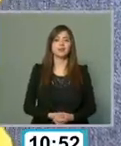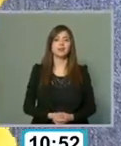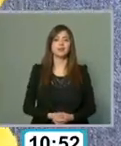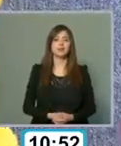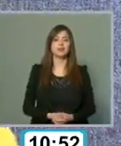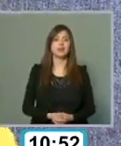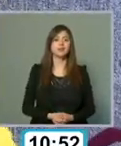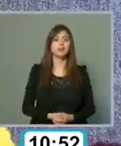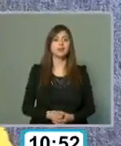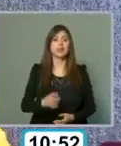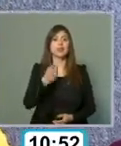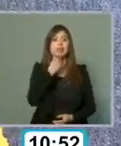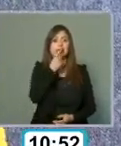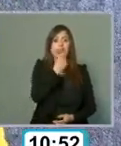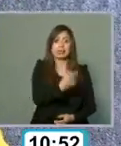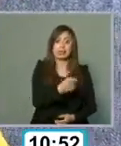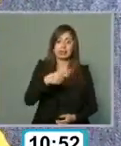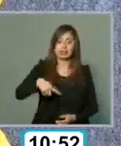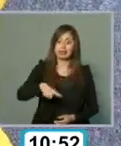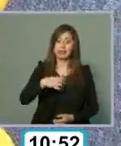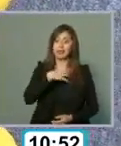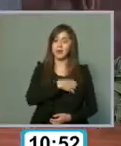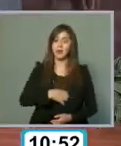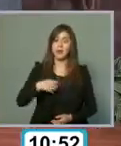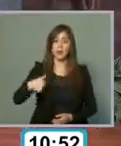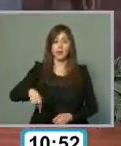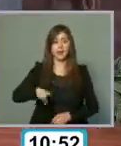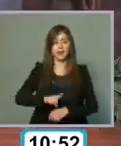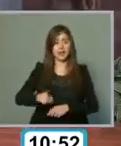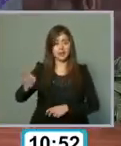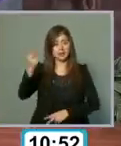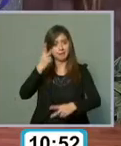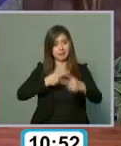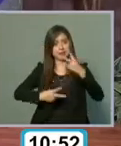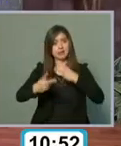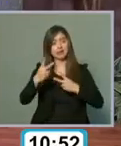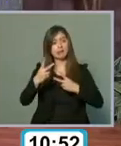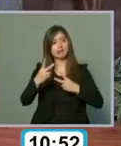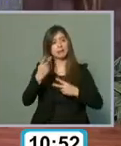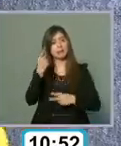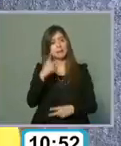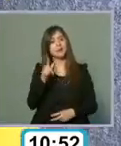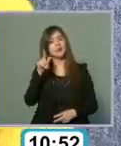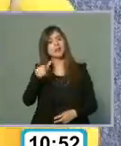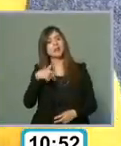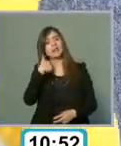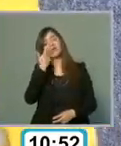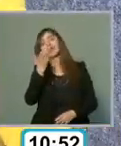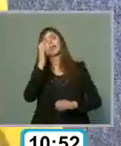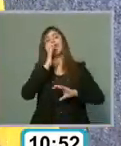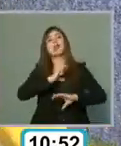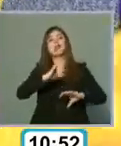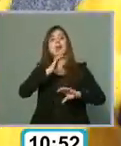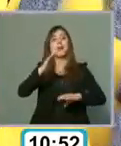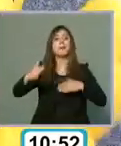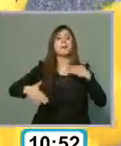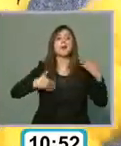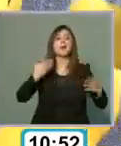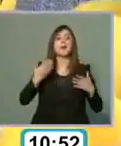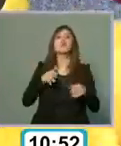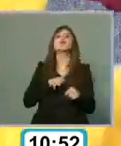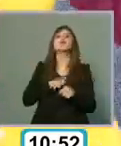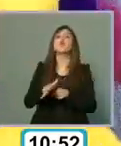Ajá, Dice que está súper contento de estar aquí, ajá. pero dice que tiene muchas ganas de cantar y bailar con nosotros. ¿Qué tema nos van a